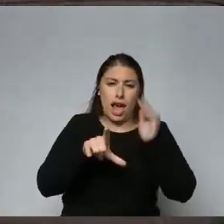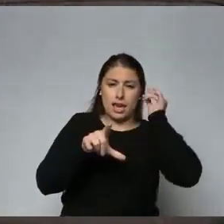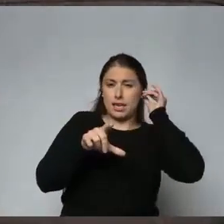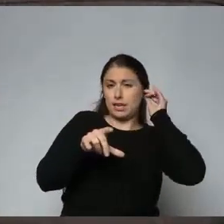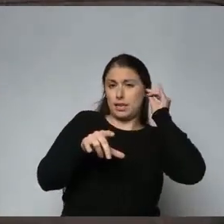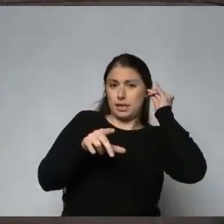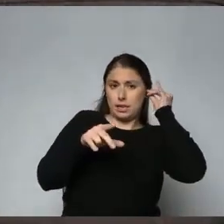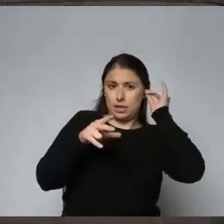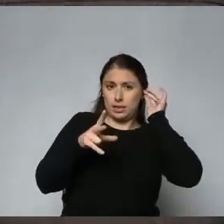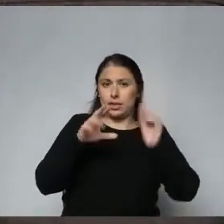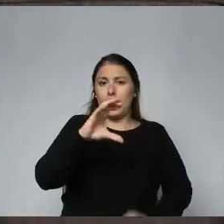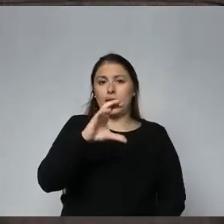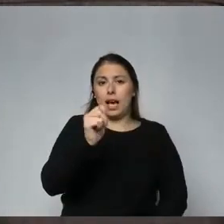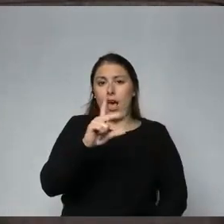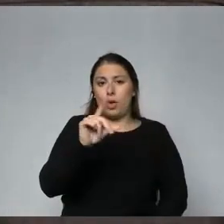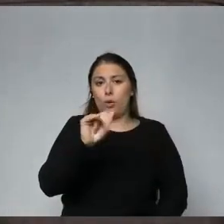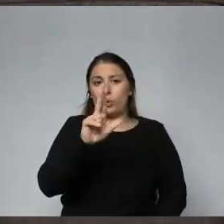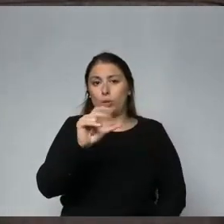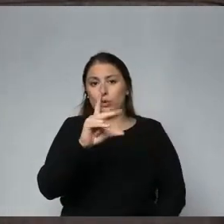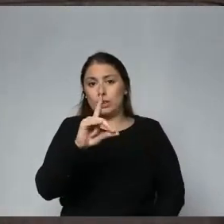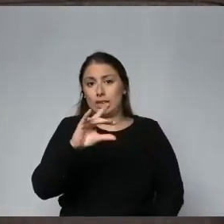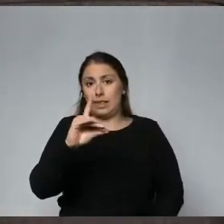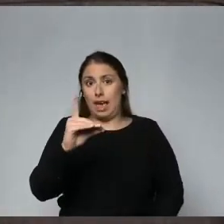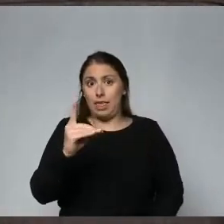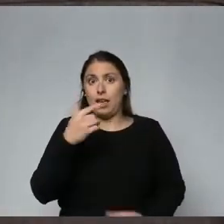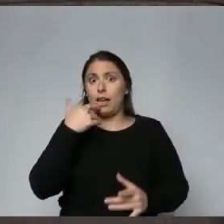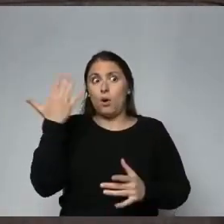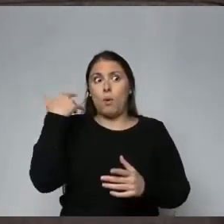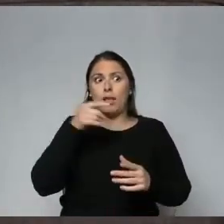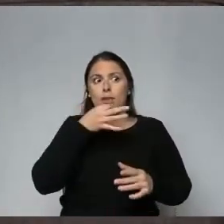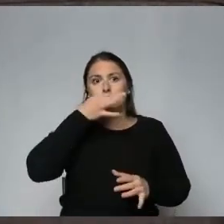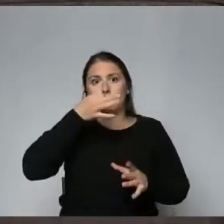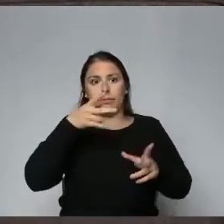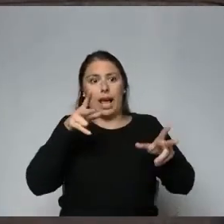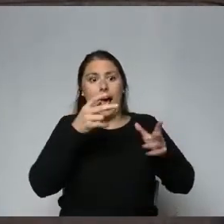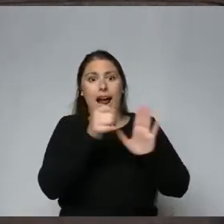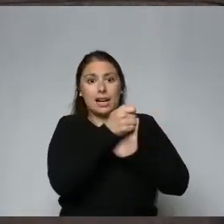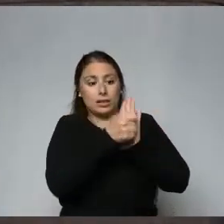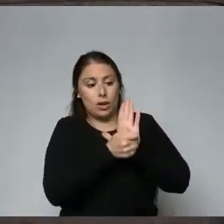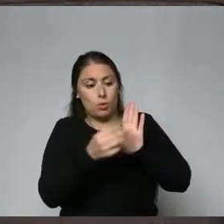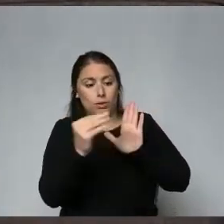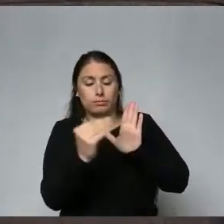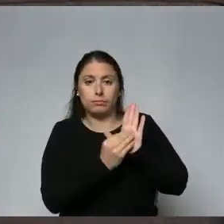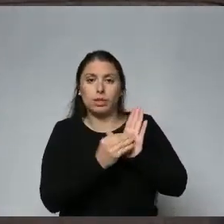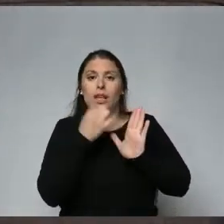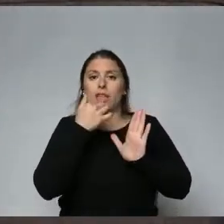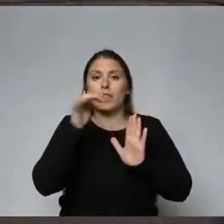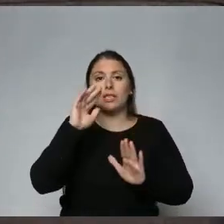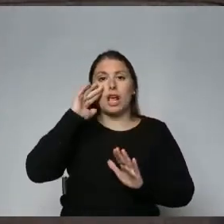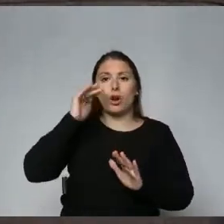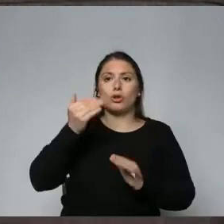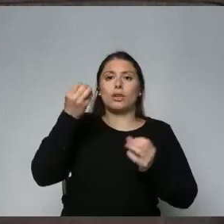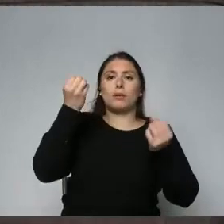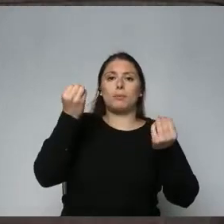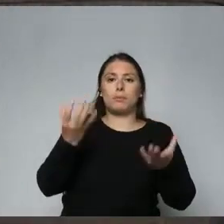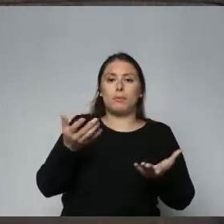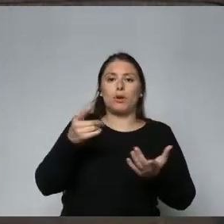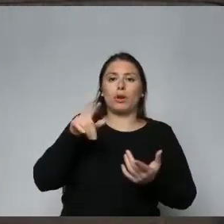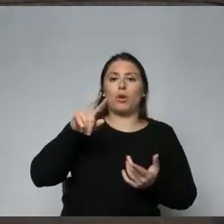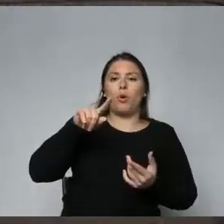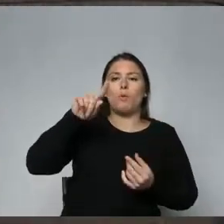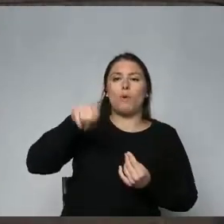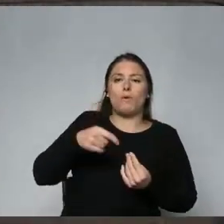se dictó ese artículo, lo que hace es reconocer que por la lógica de los hechos,